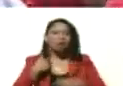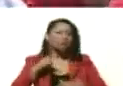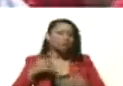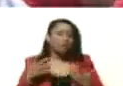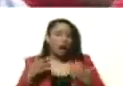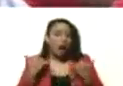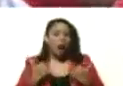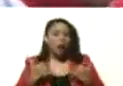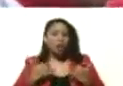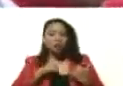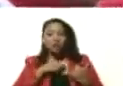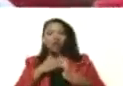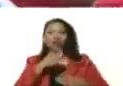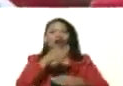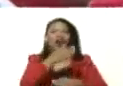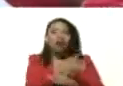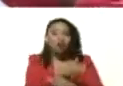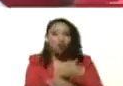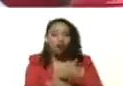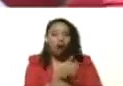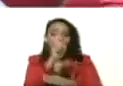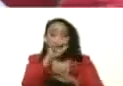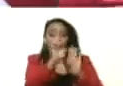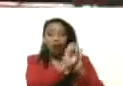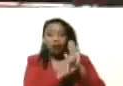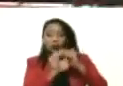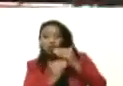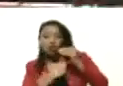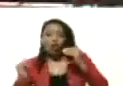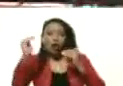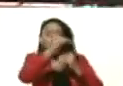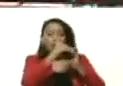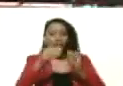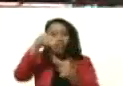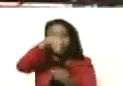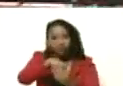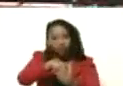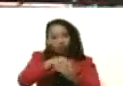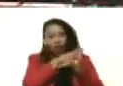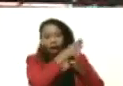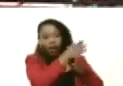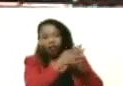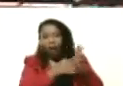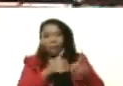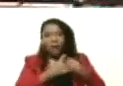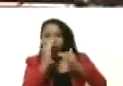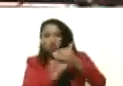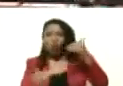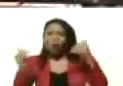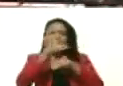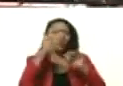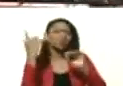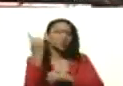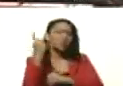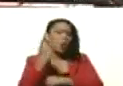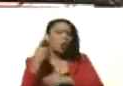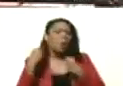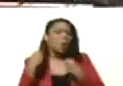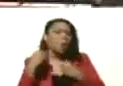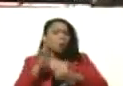ahora que vamos nosotros a una etapa superior dentro de la estructura, pero superior solo por la